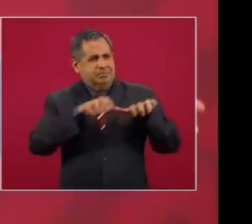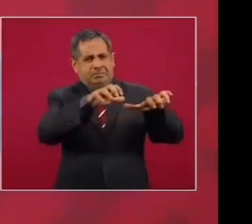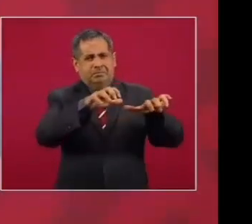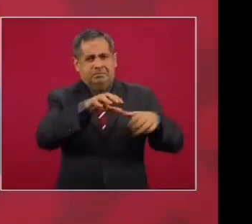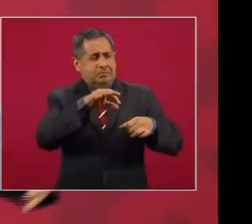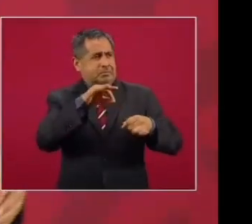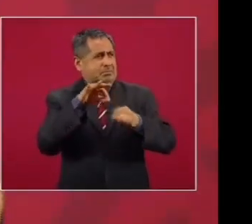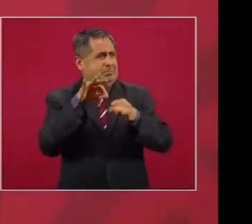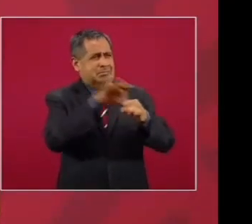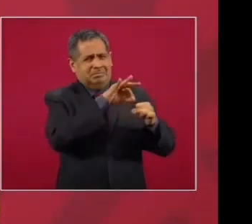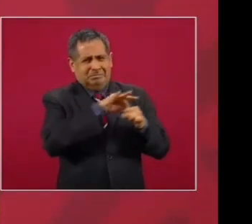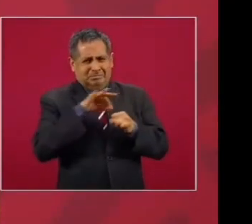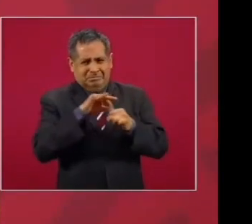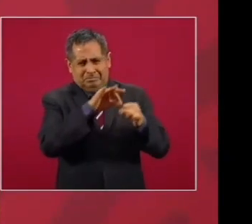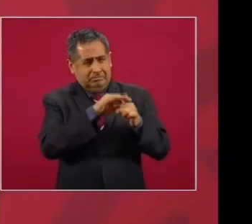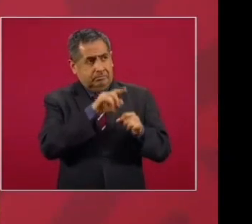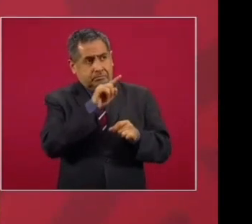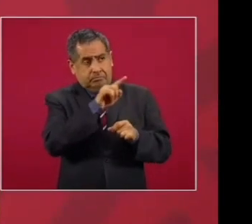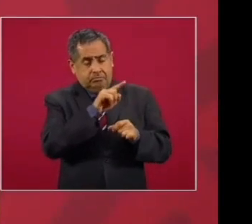votantes.